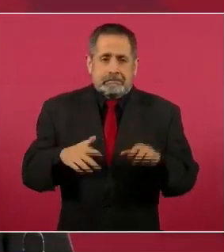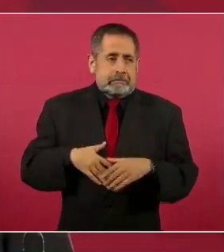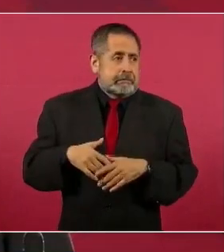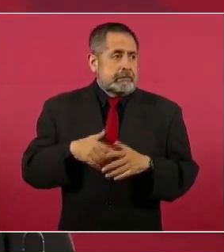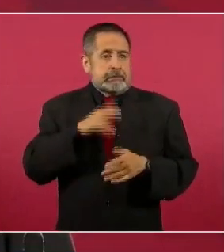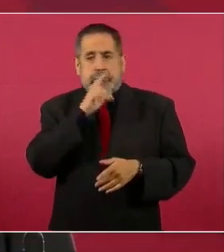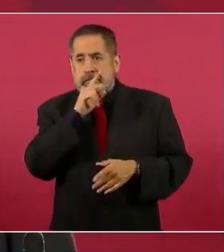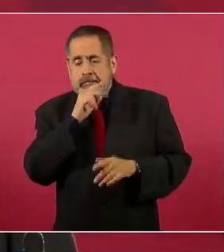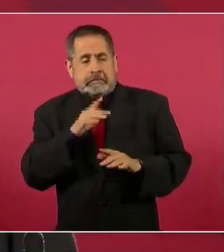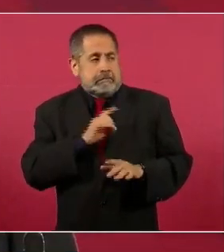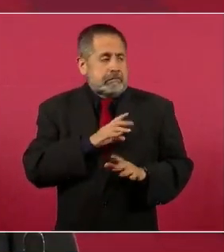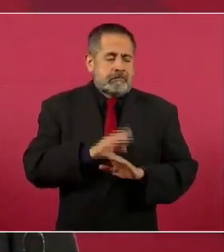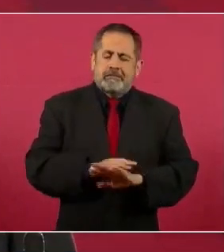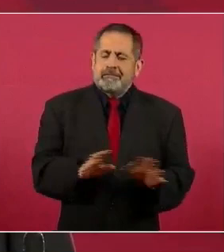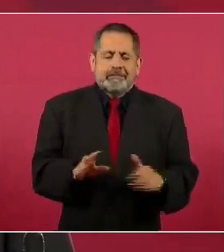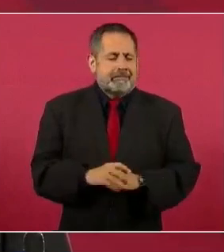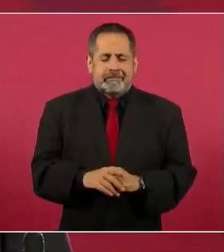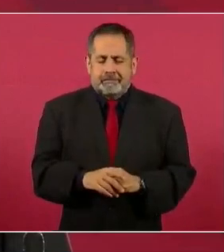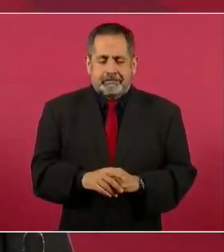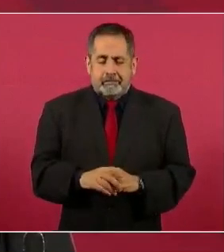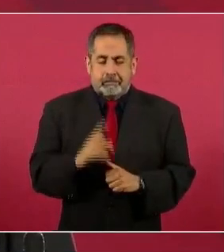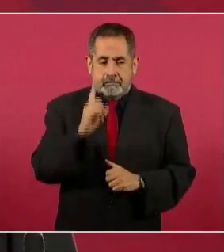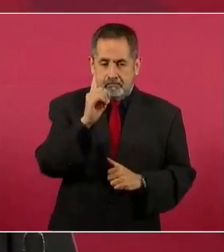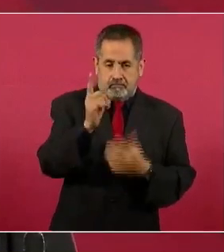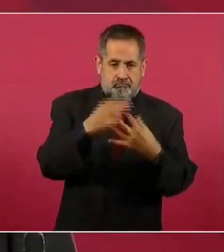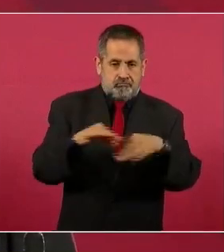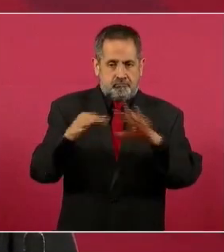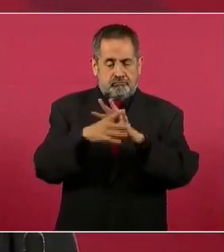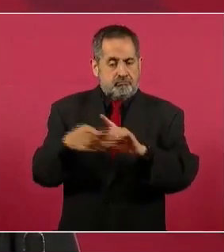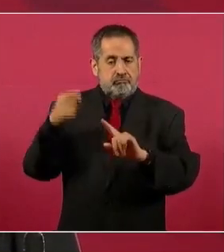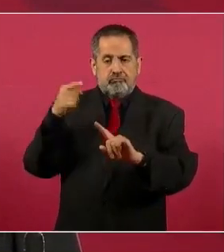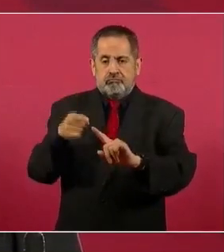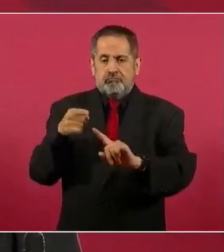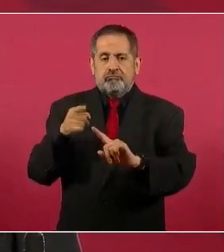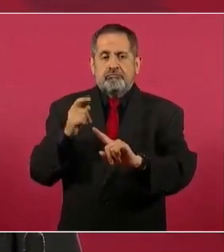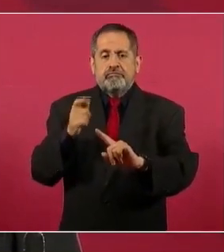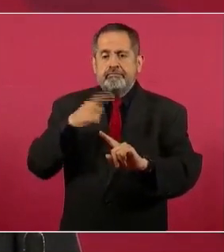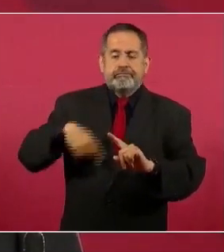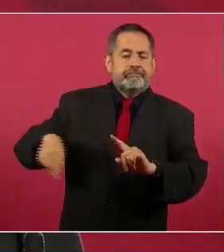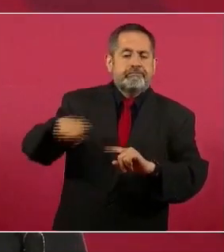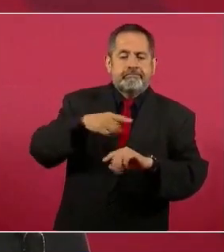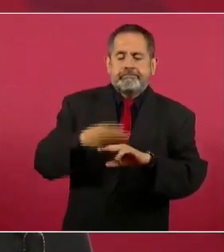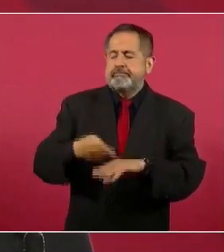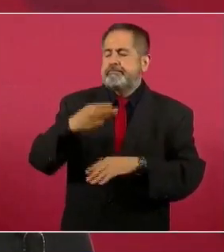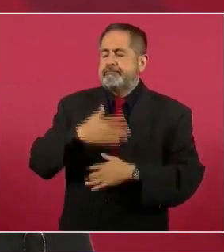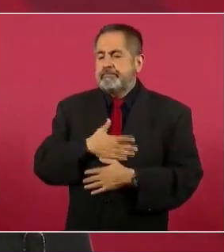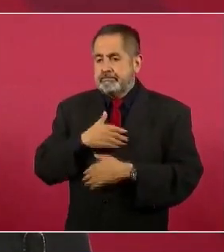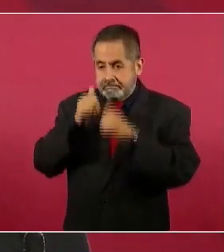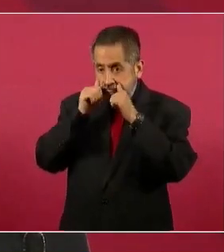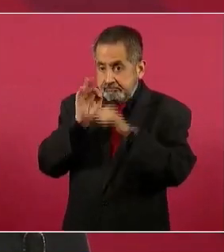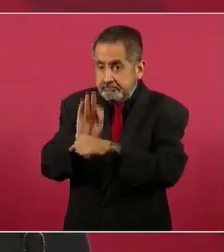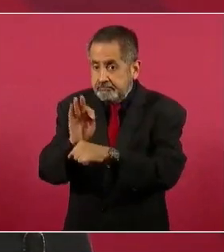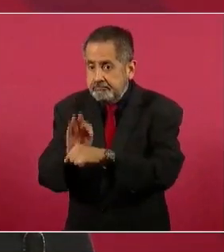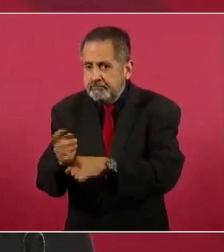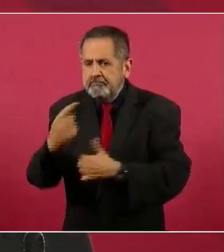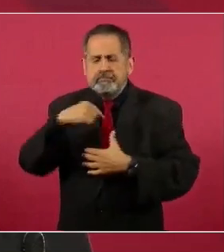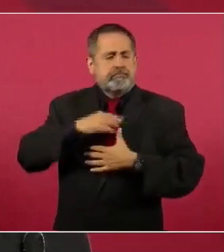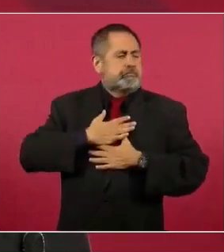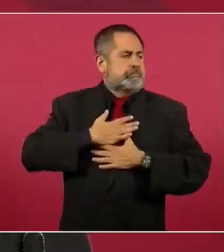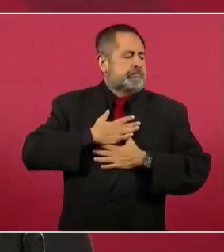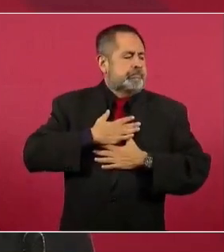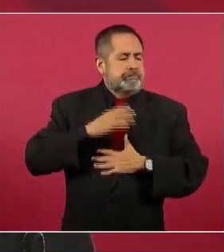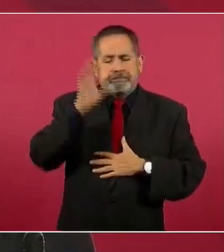temores, pero lo más importante, vamos a estar muy bien con